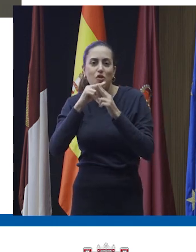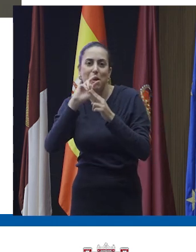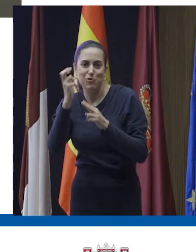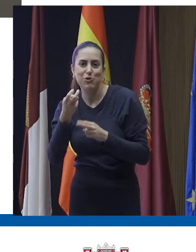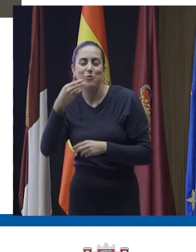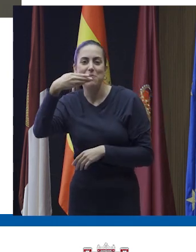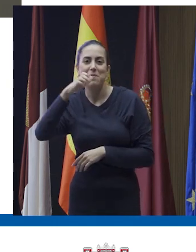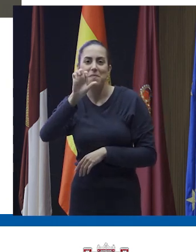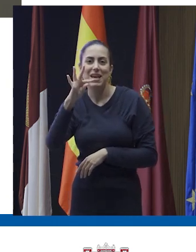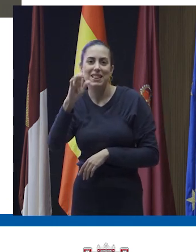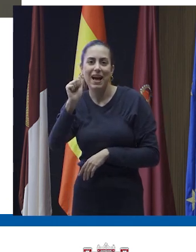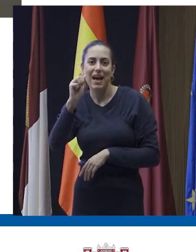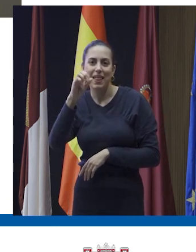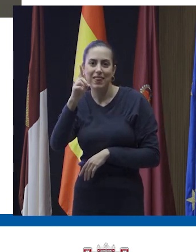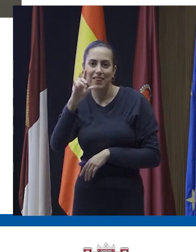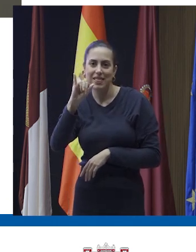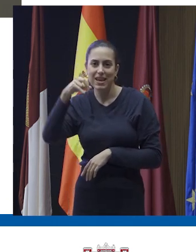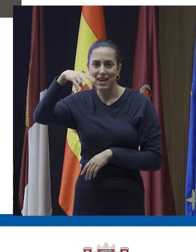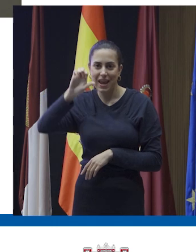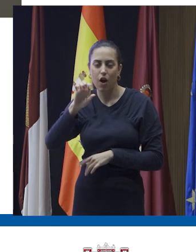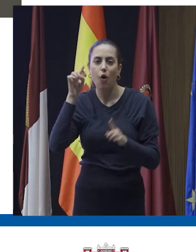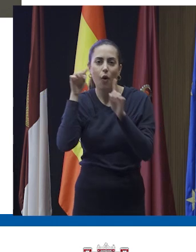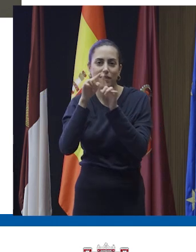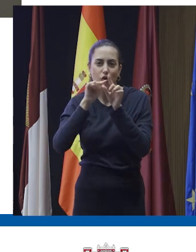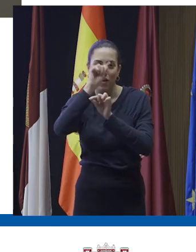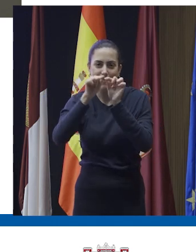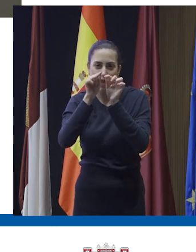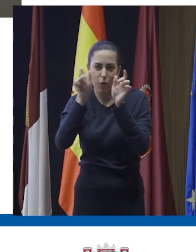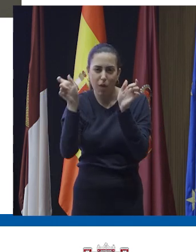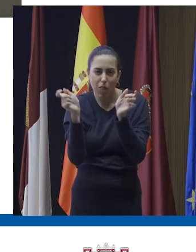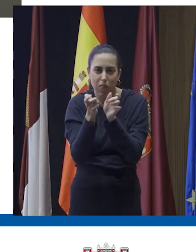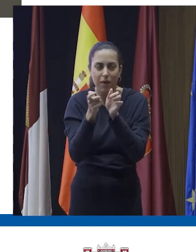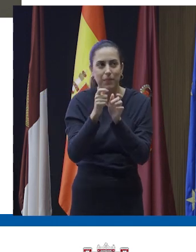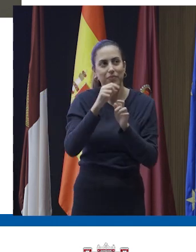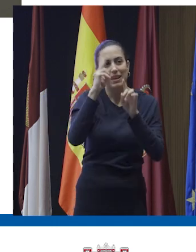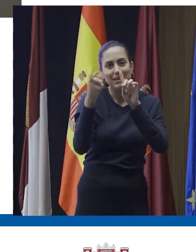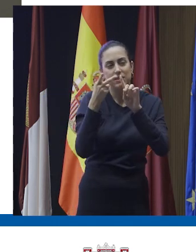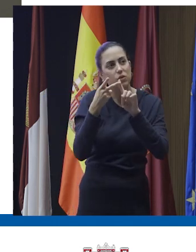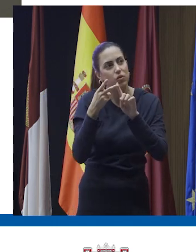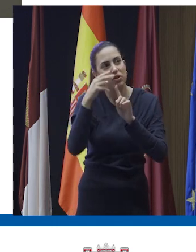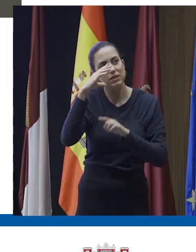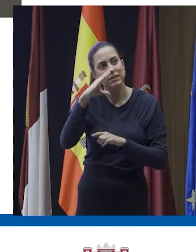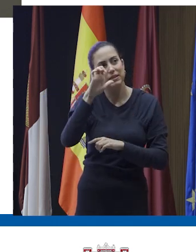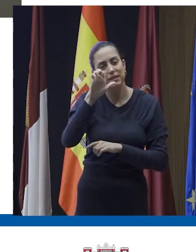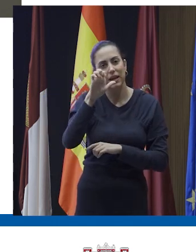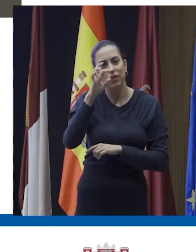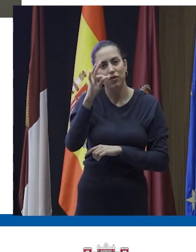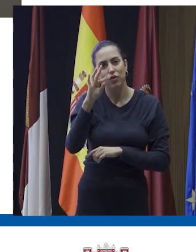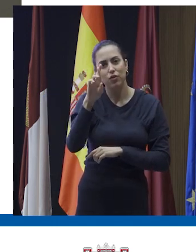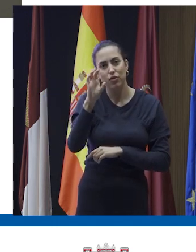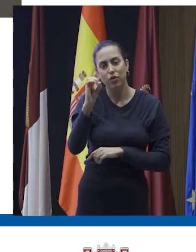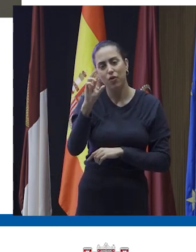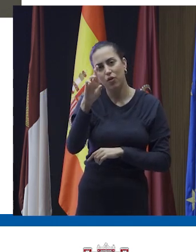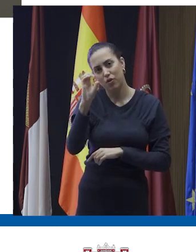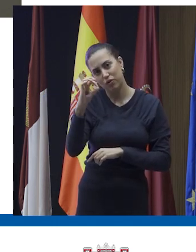minuto antes de la cirugía, que reduce la carga bacteriana. Y luego tenemos el otro, que es la cefurosima dentro de cámara anterior, que ponemos un